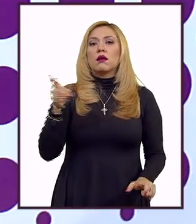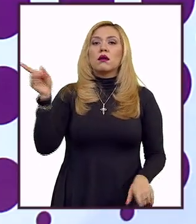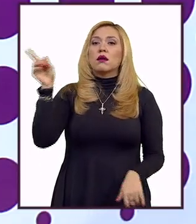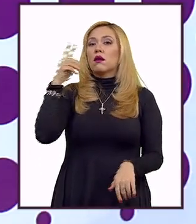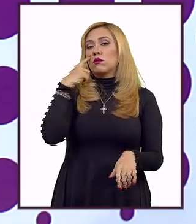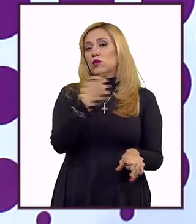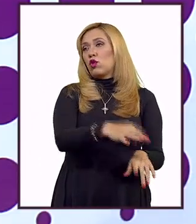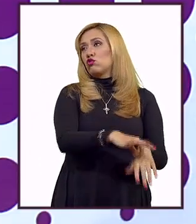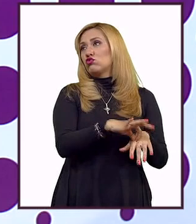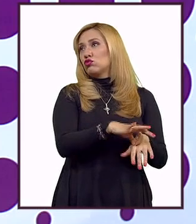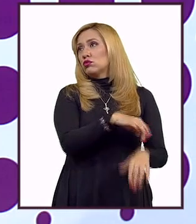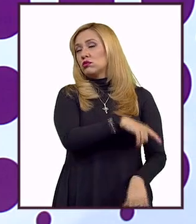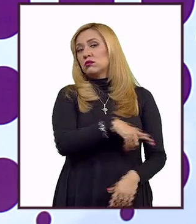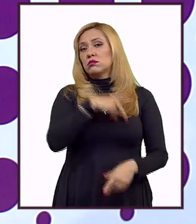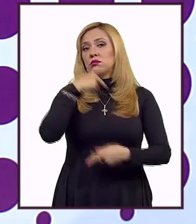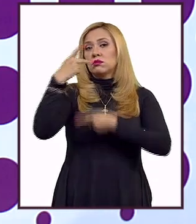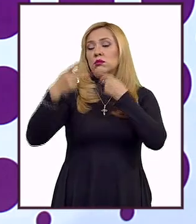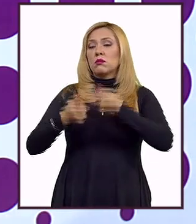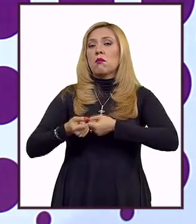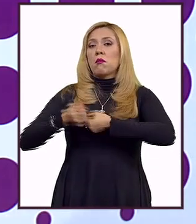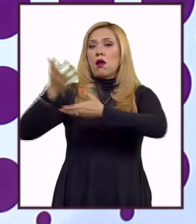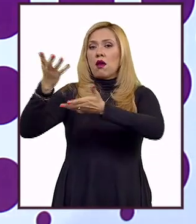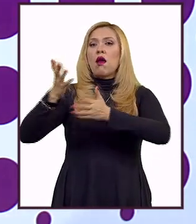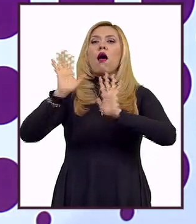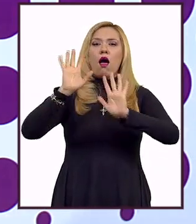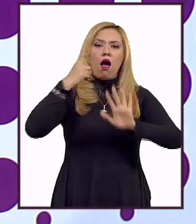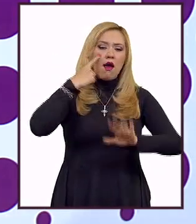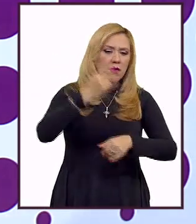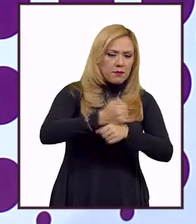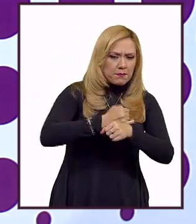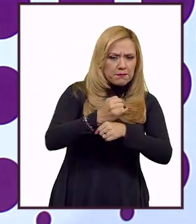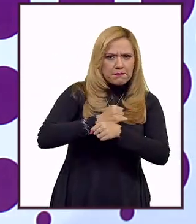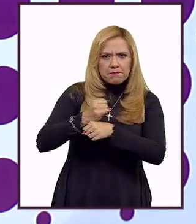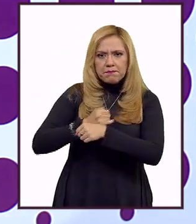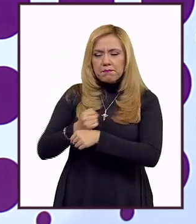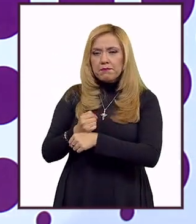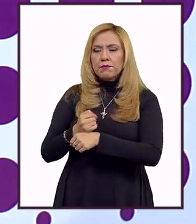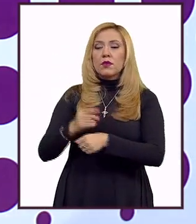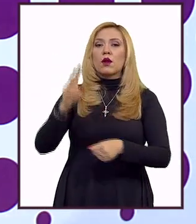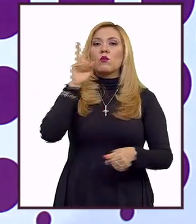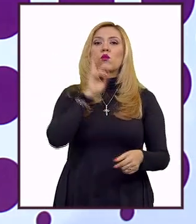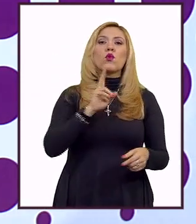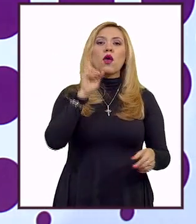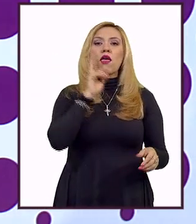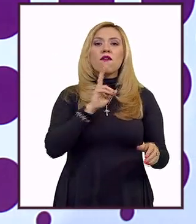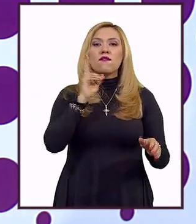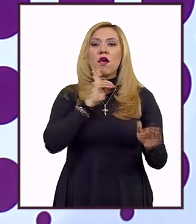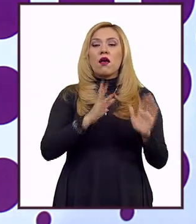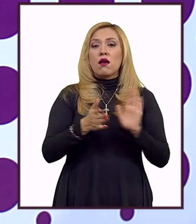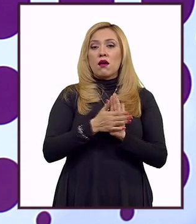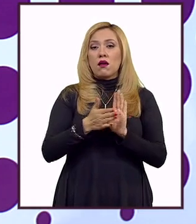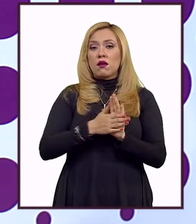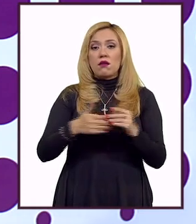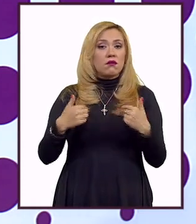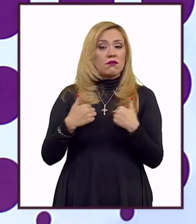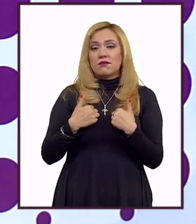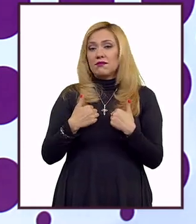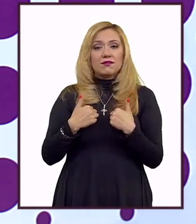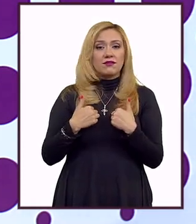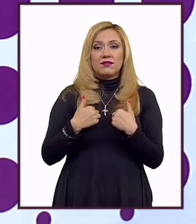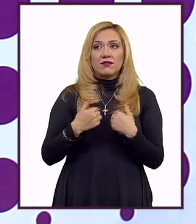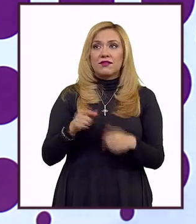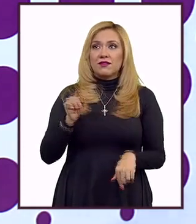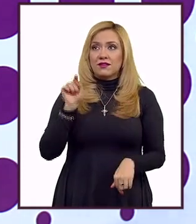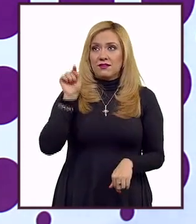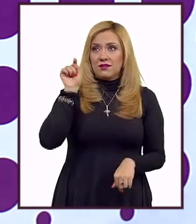es el elemento central para investigar y realizar acciones. La carga de la prueba no la tiene la víctima, la tiene el